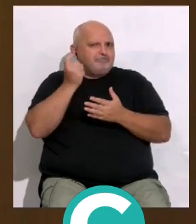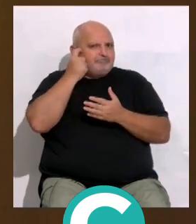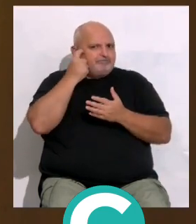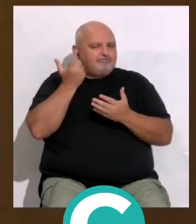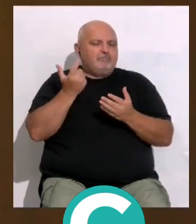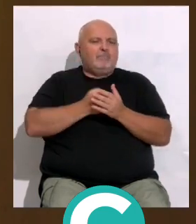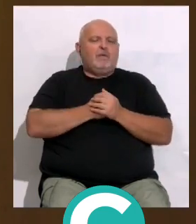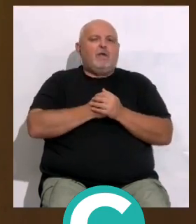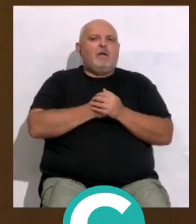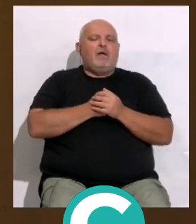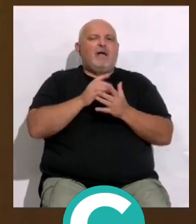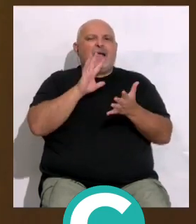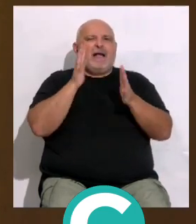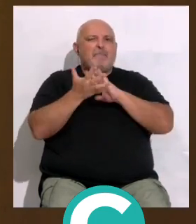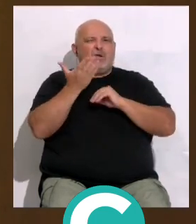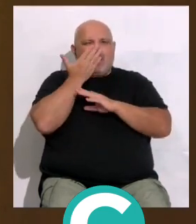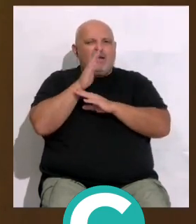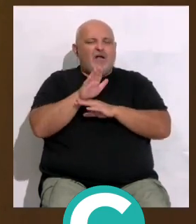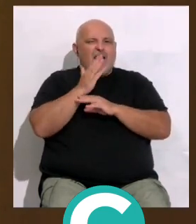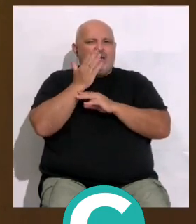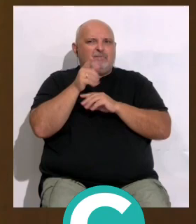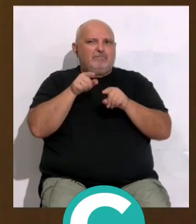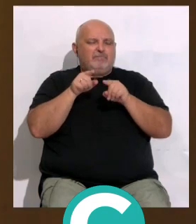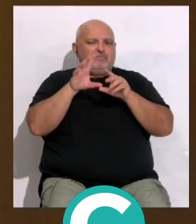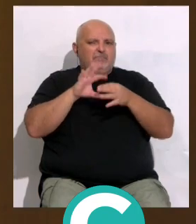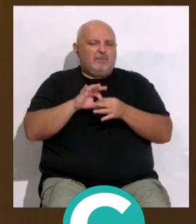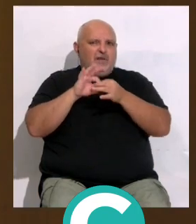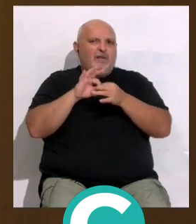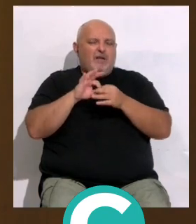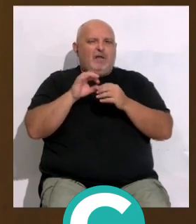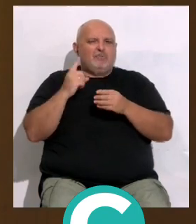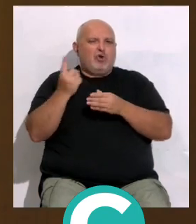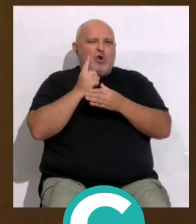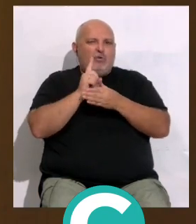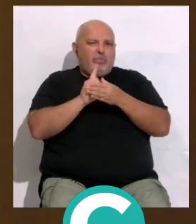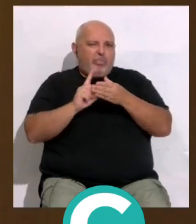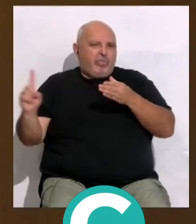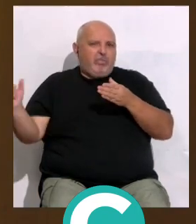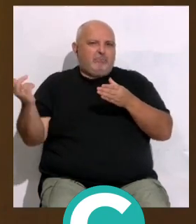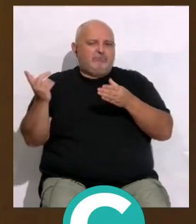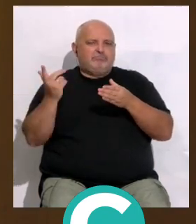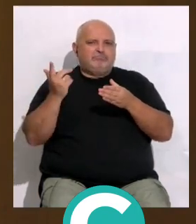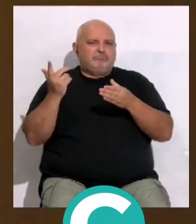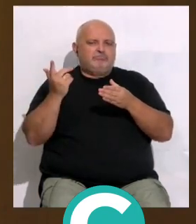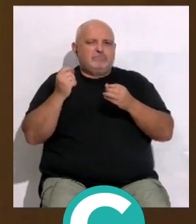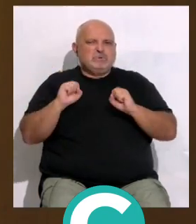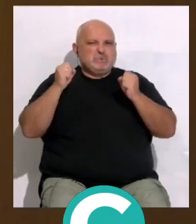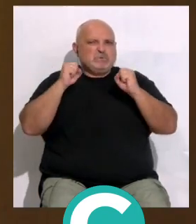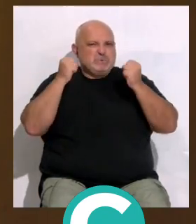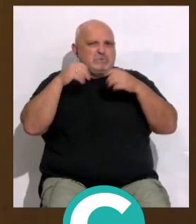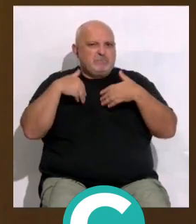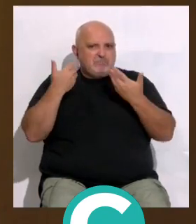que pueda haber pues cambios en las conductas, como el mayor aislamiento, mayor irritabilidad,